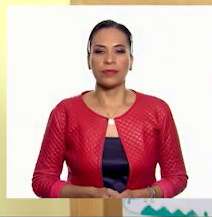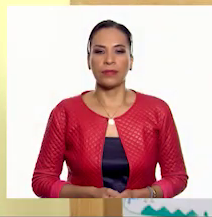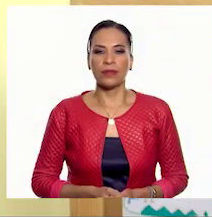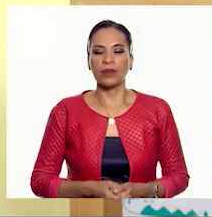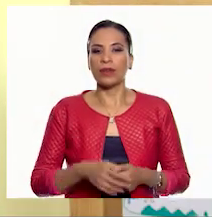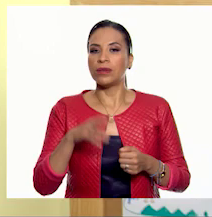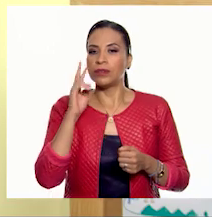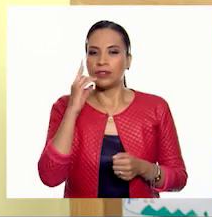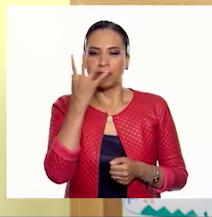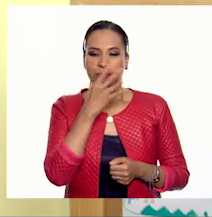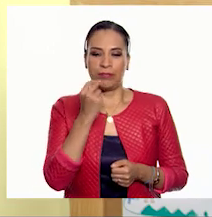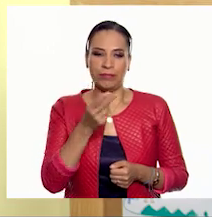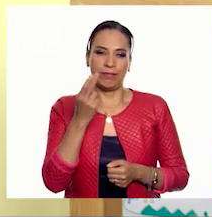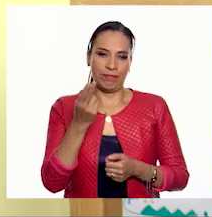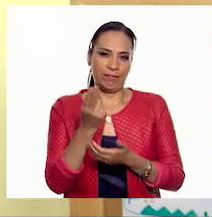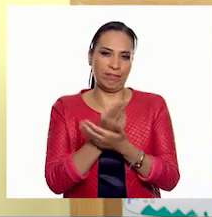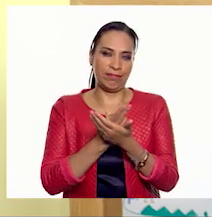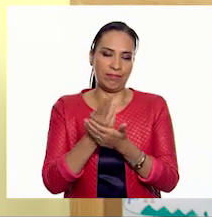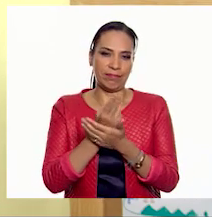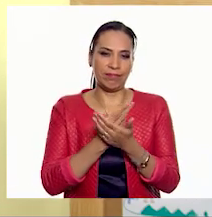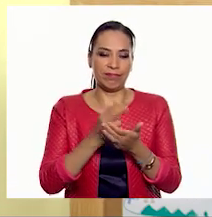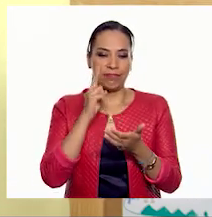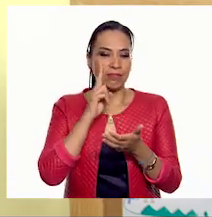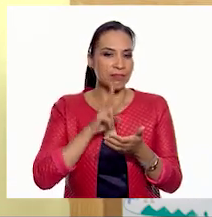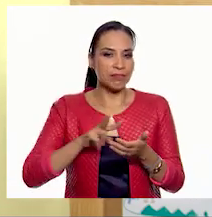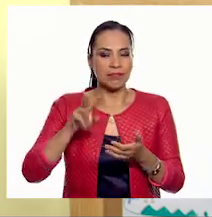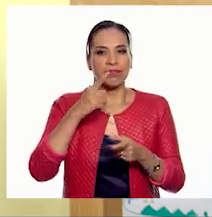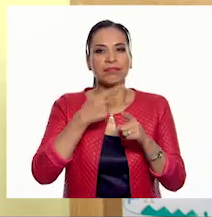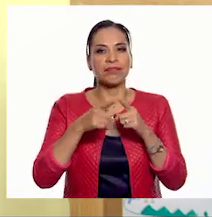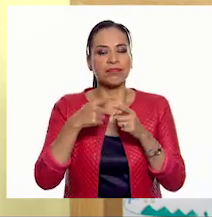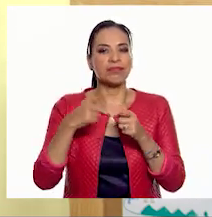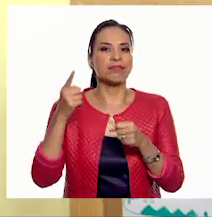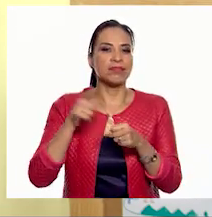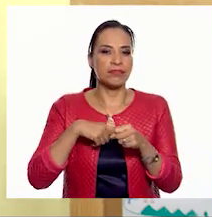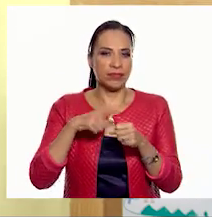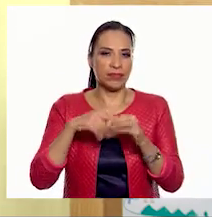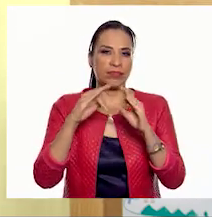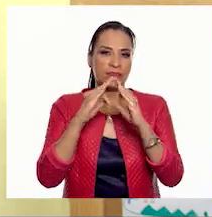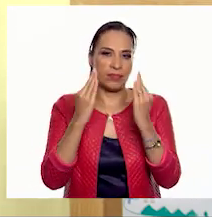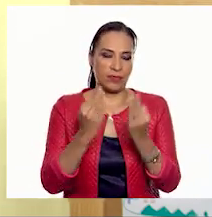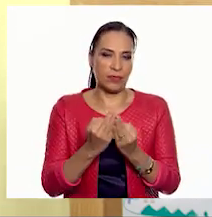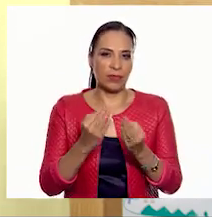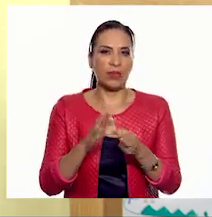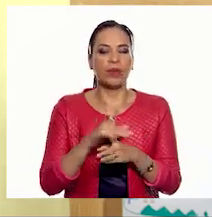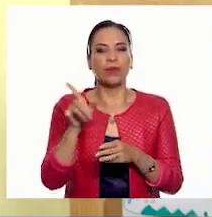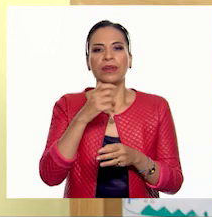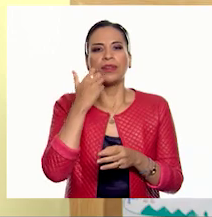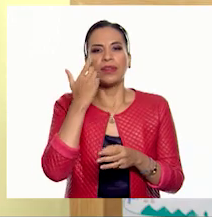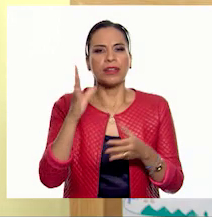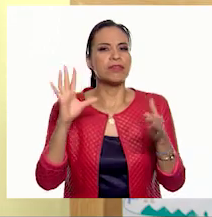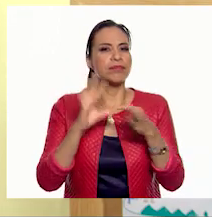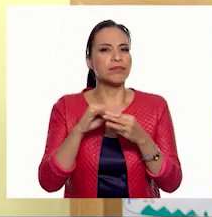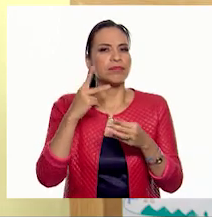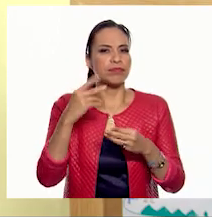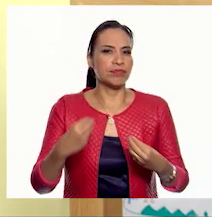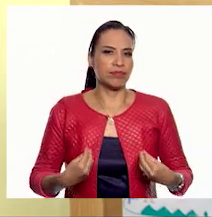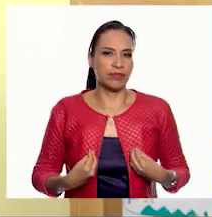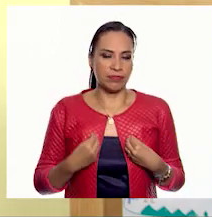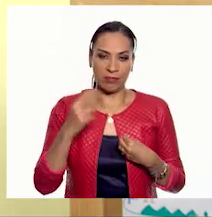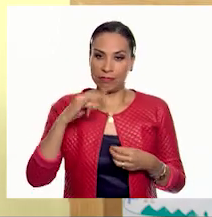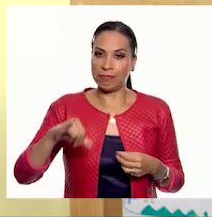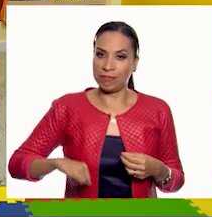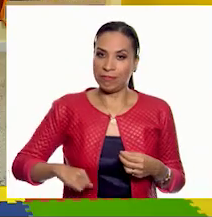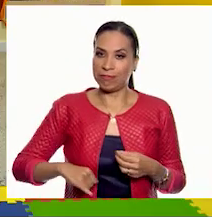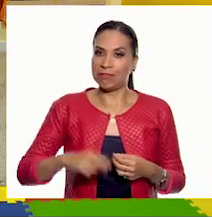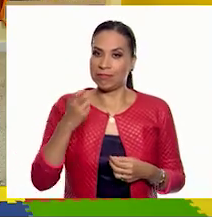Son muy lindos esos dibujos. Puedo observar diferentes colores y formas con las que intentan describir sus vivencias. ¡Qué